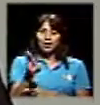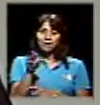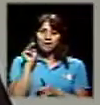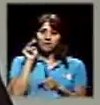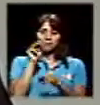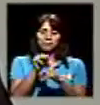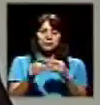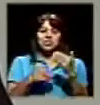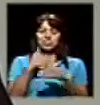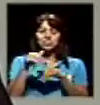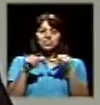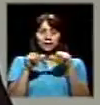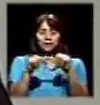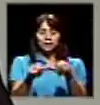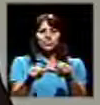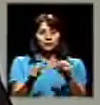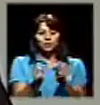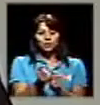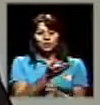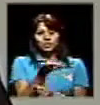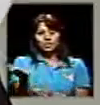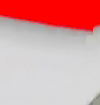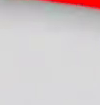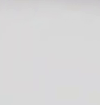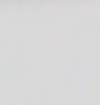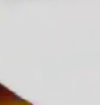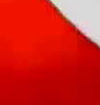vuelva a permitir conversar con ustedes, amigas y amigos.